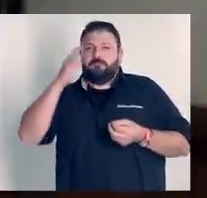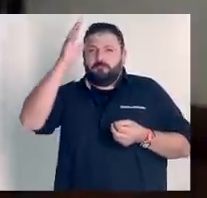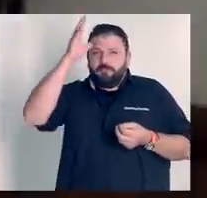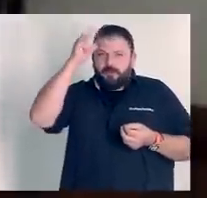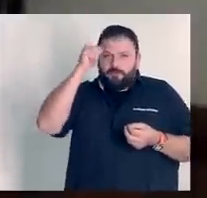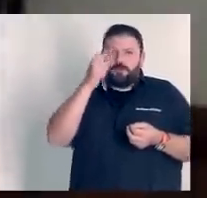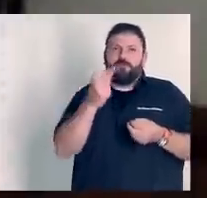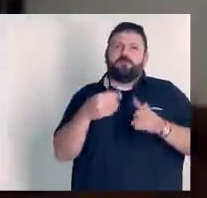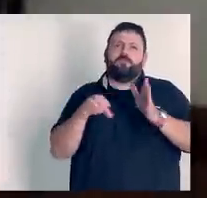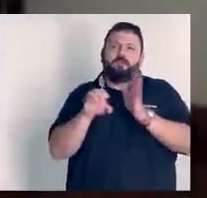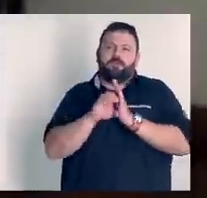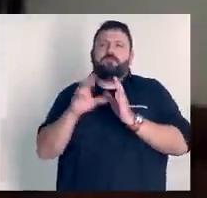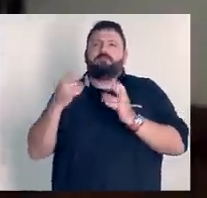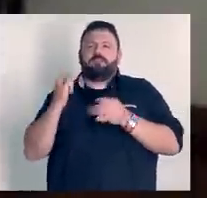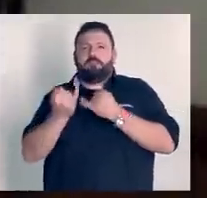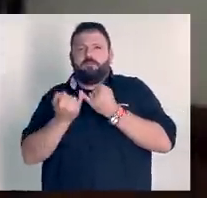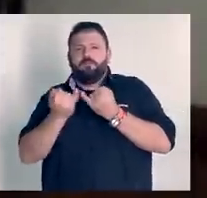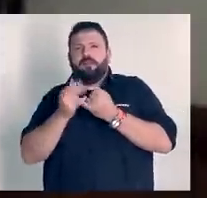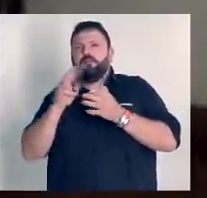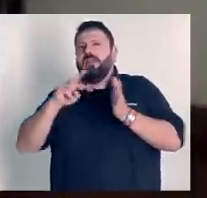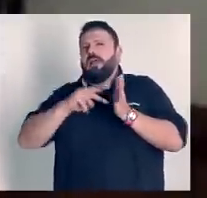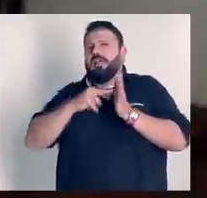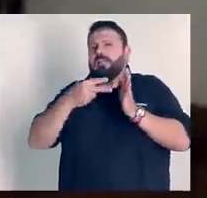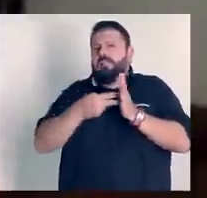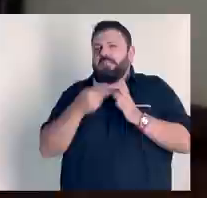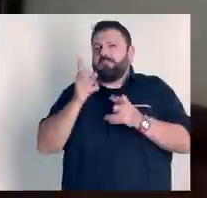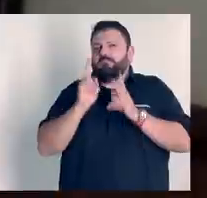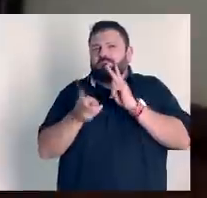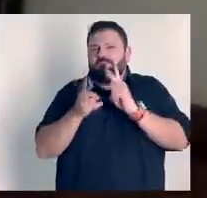de ir con un arquitecto, y le dijimos al arquitecto